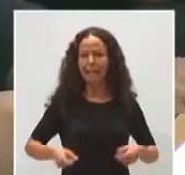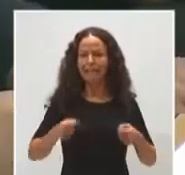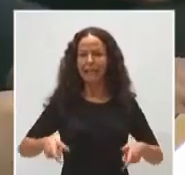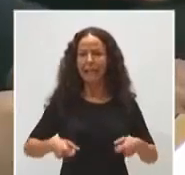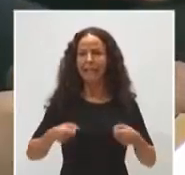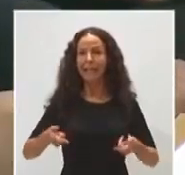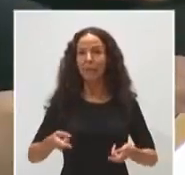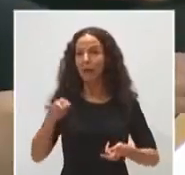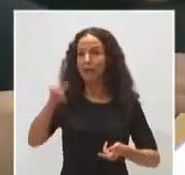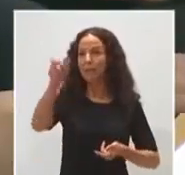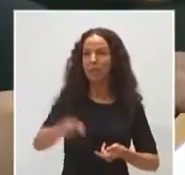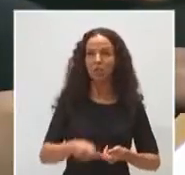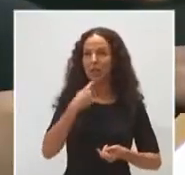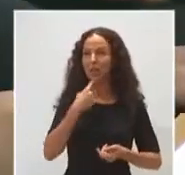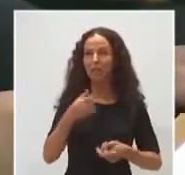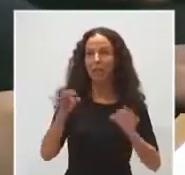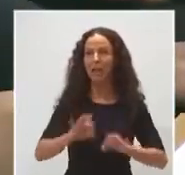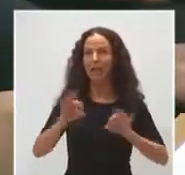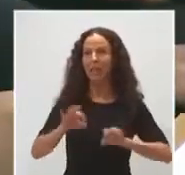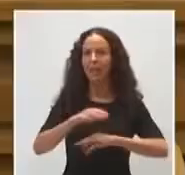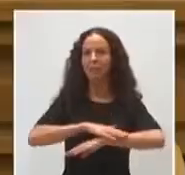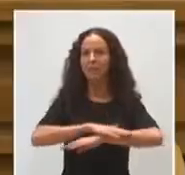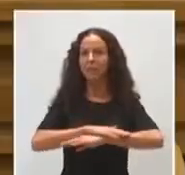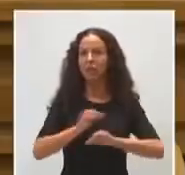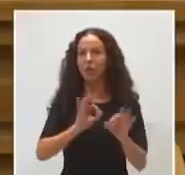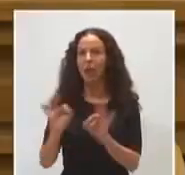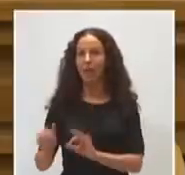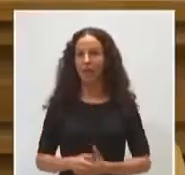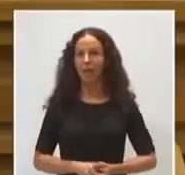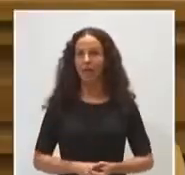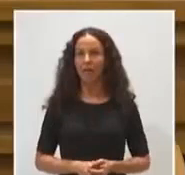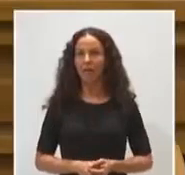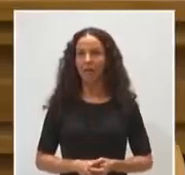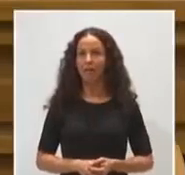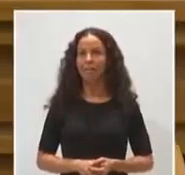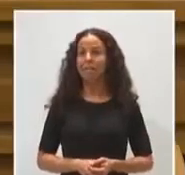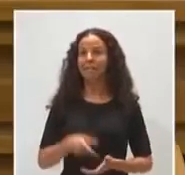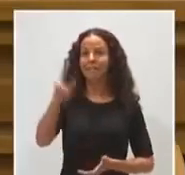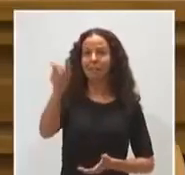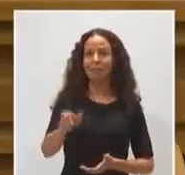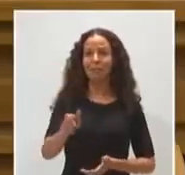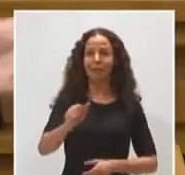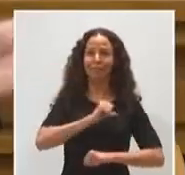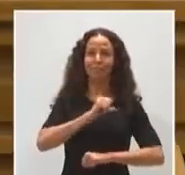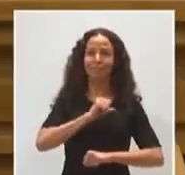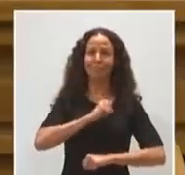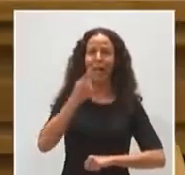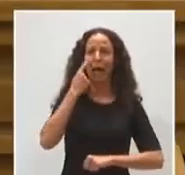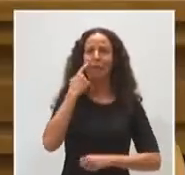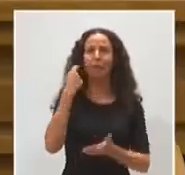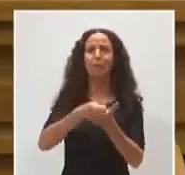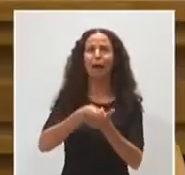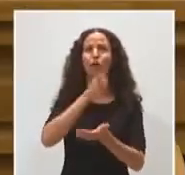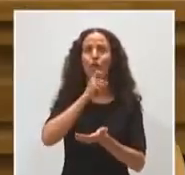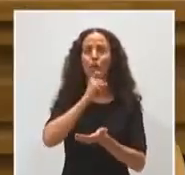había dicho en el ministerio y todavía sigue esperando llamadas de por donde se va a pagar se no